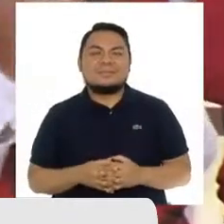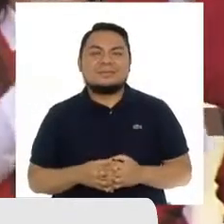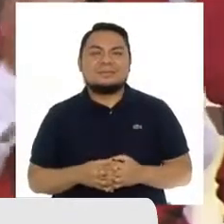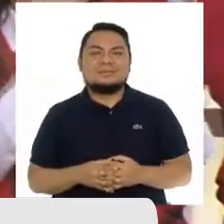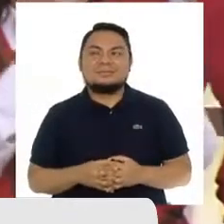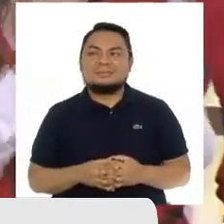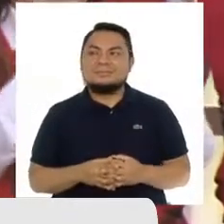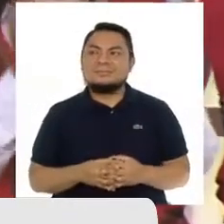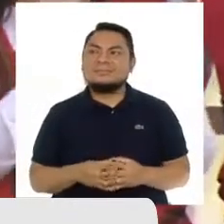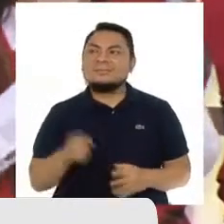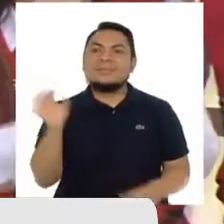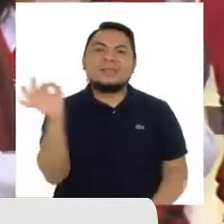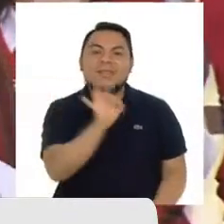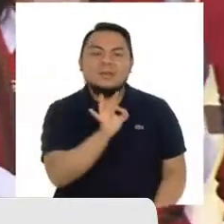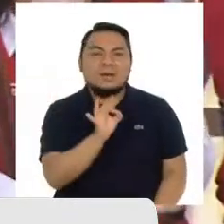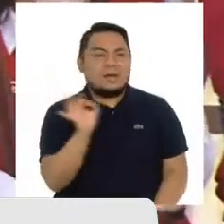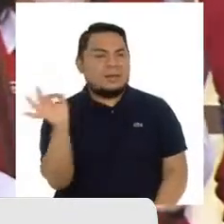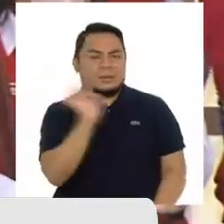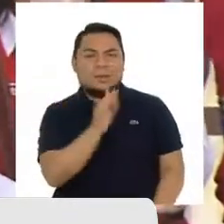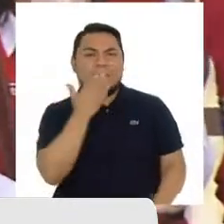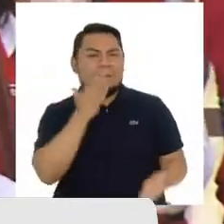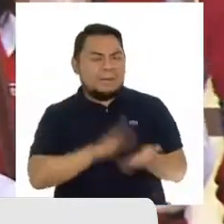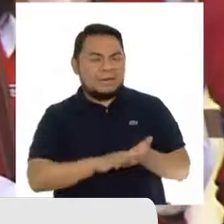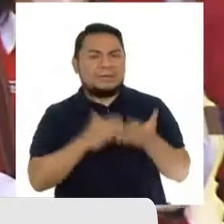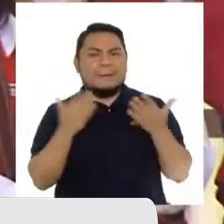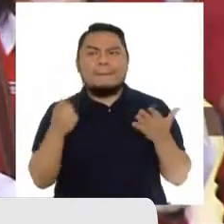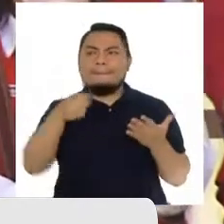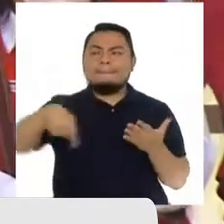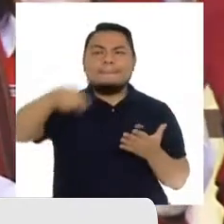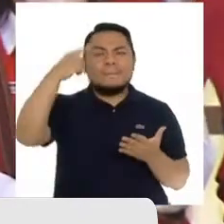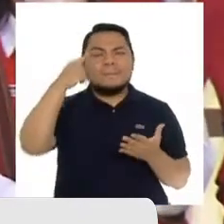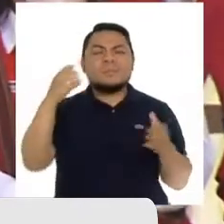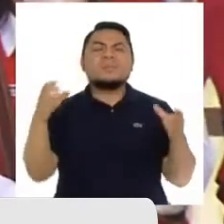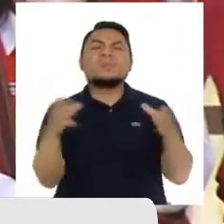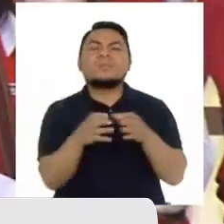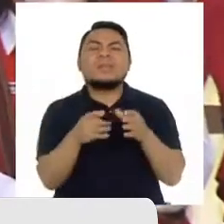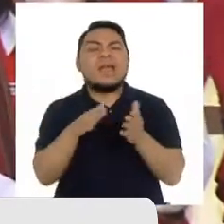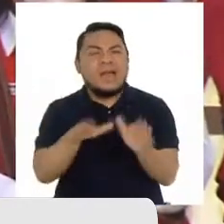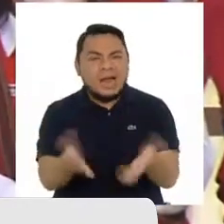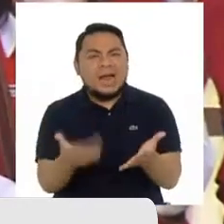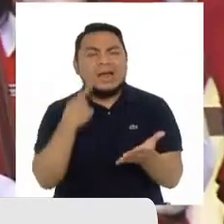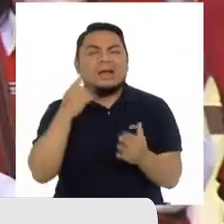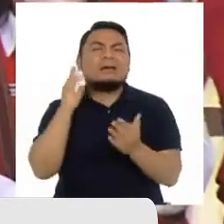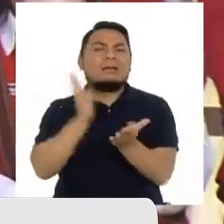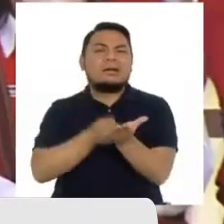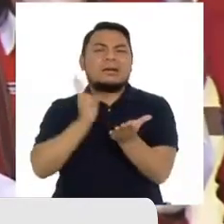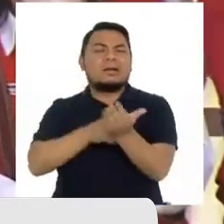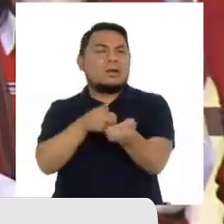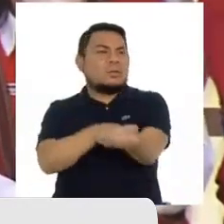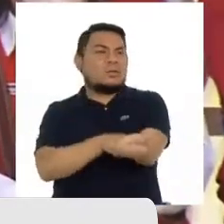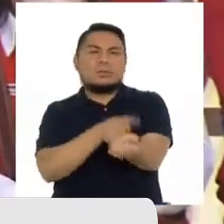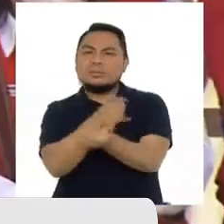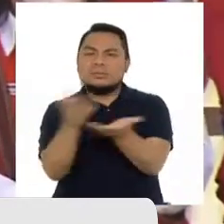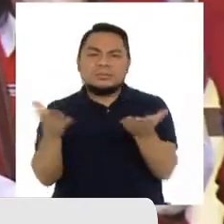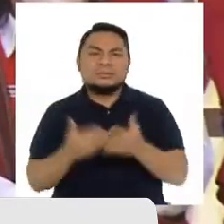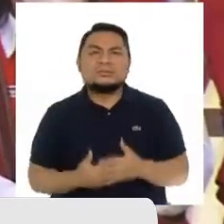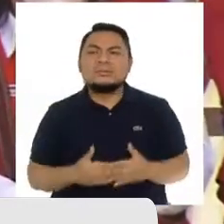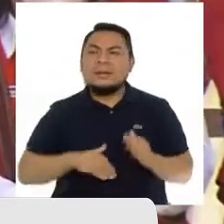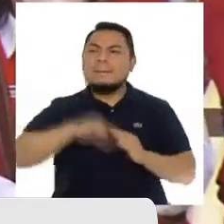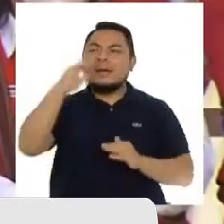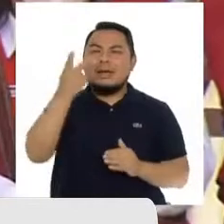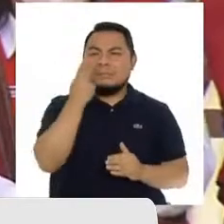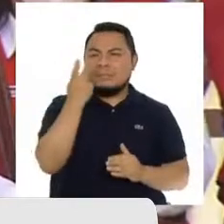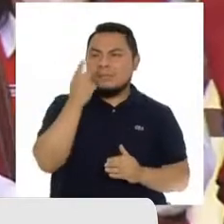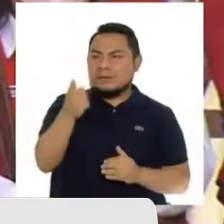nunca más fuera nunca más puertas giratorias existe la mala costumbre del más vivo